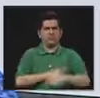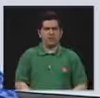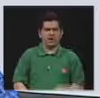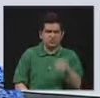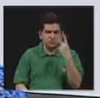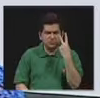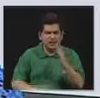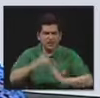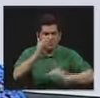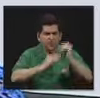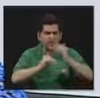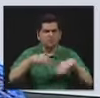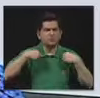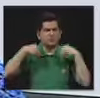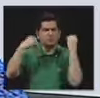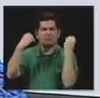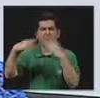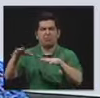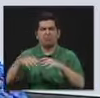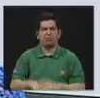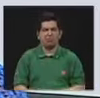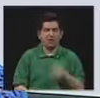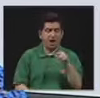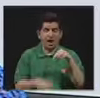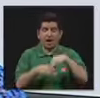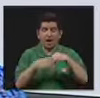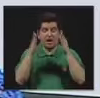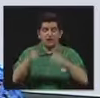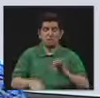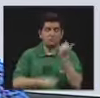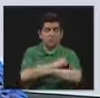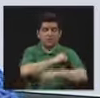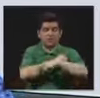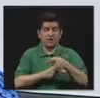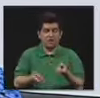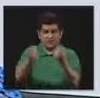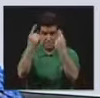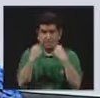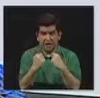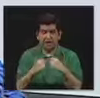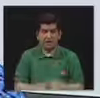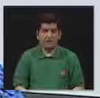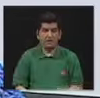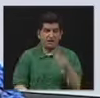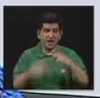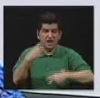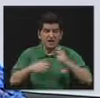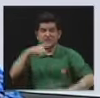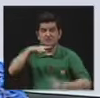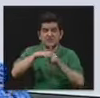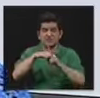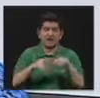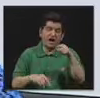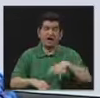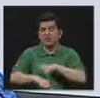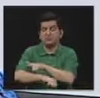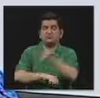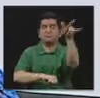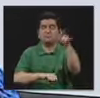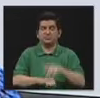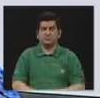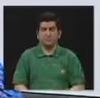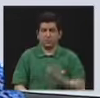donde pasas y ves las construcciones abandonadas, porque fueron inversionistas extranjeros que vinieron ahí, vieron la crisis, agarraron el avión y se